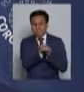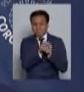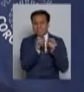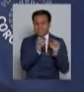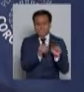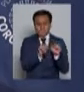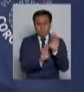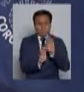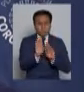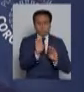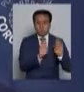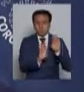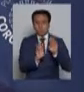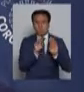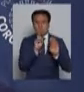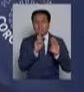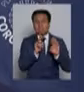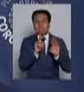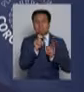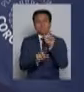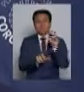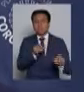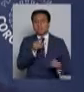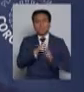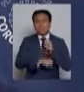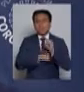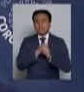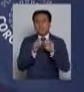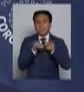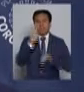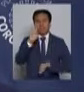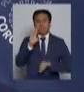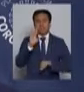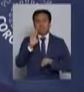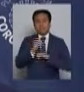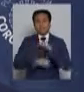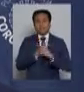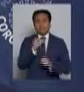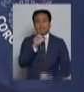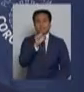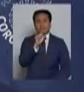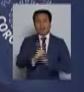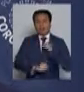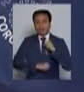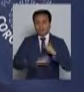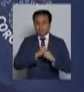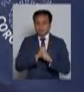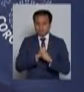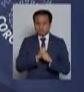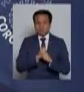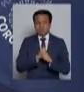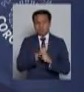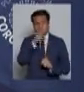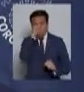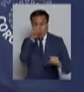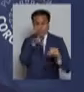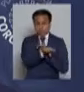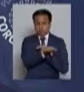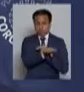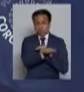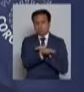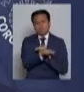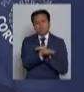están corresponden a personas mayores de 60 años, vale decir, la hospitalización no